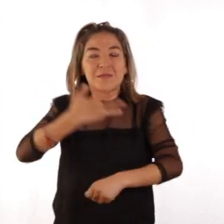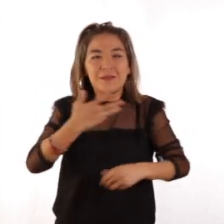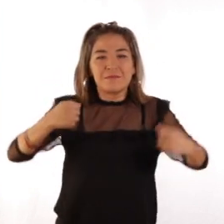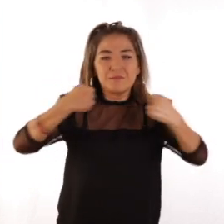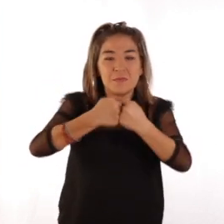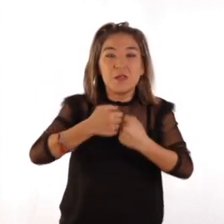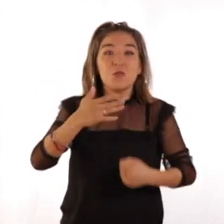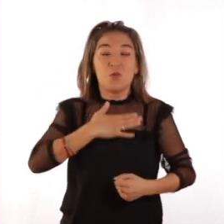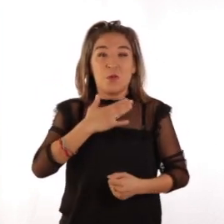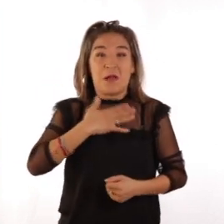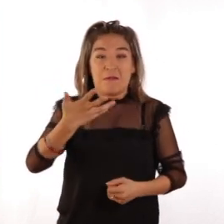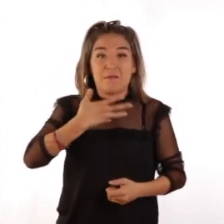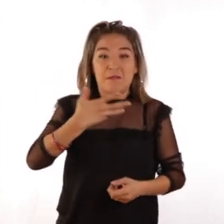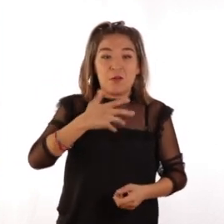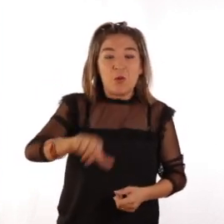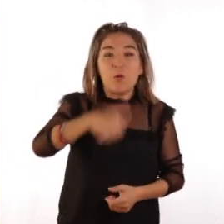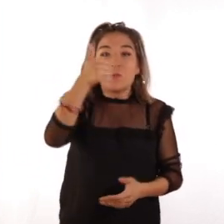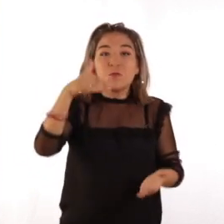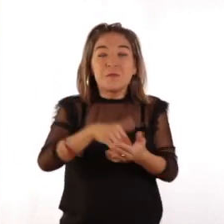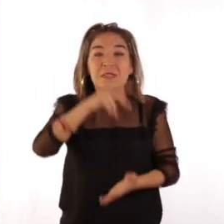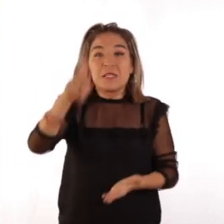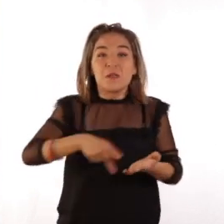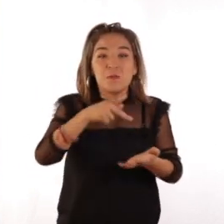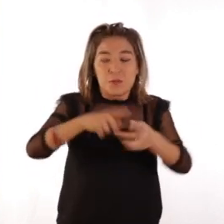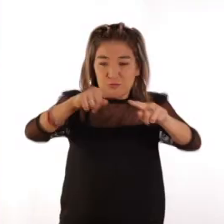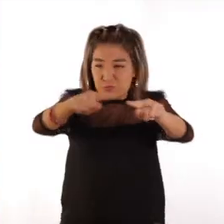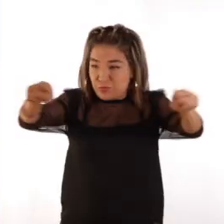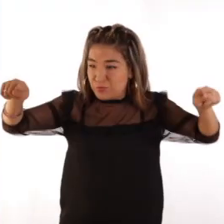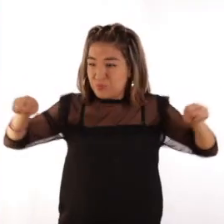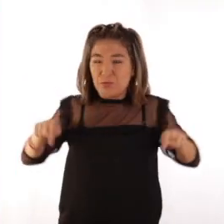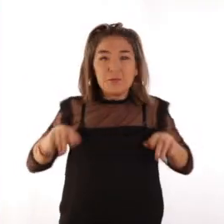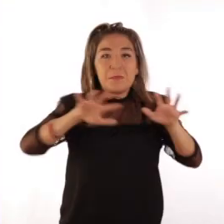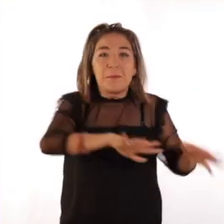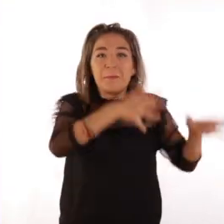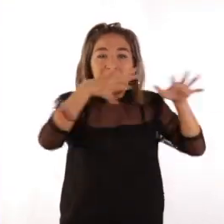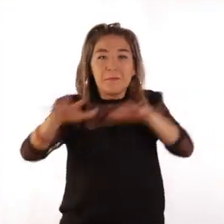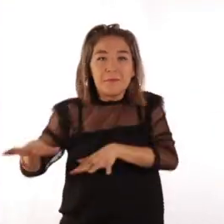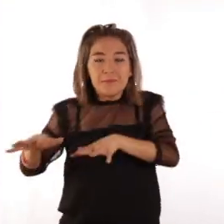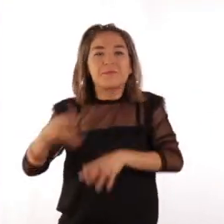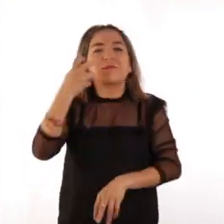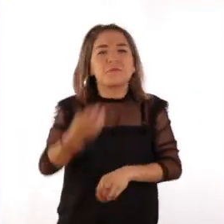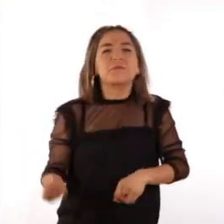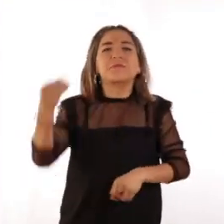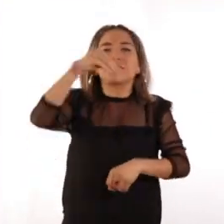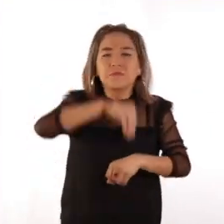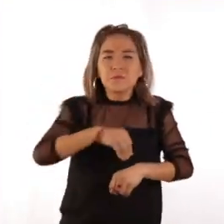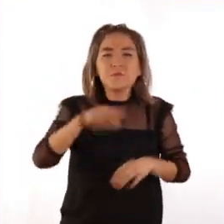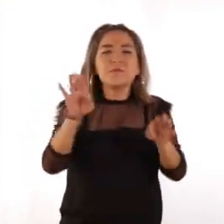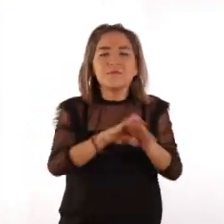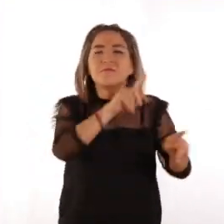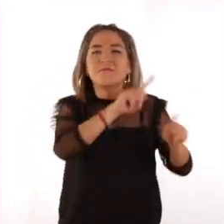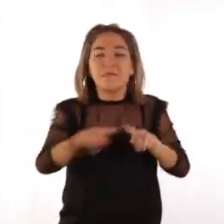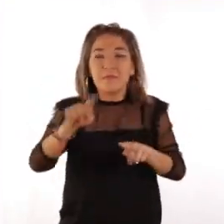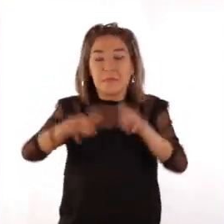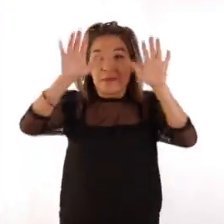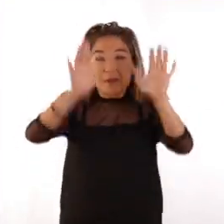tienen litorales. Nosotros tenemos más de 11,000 kilómetros de costas y demás, y se